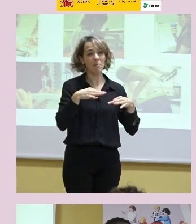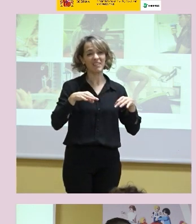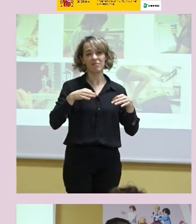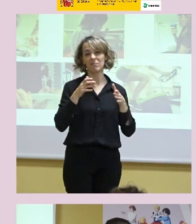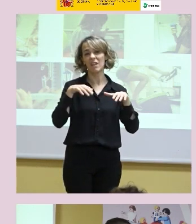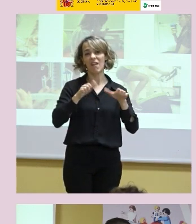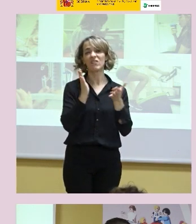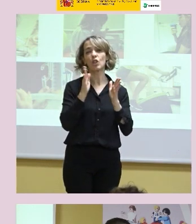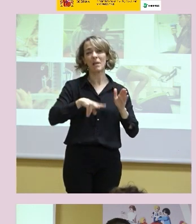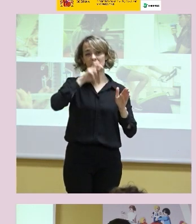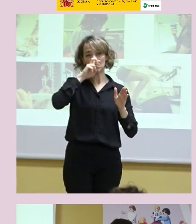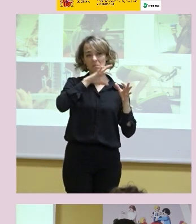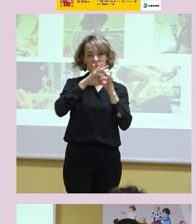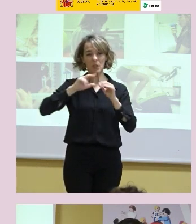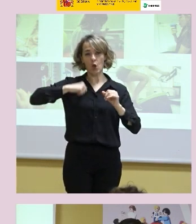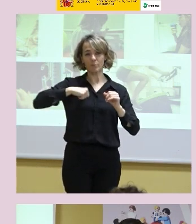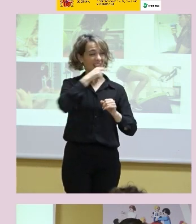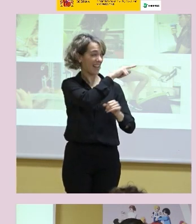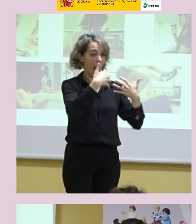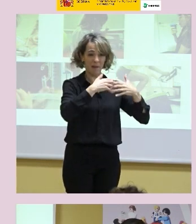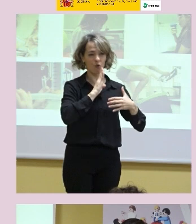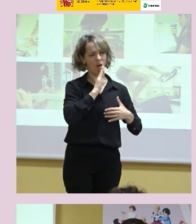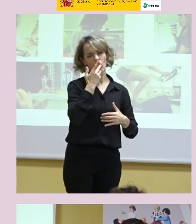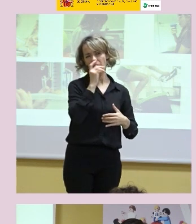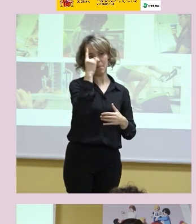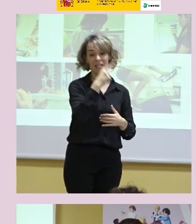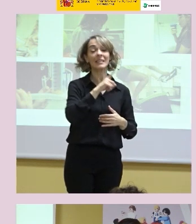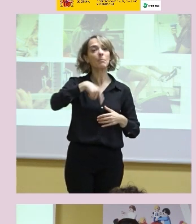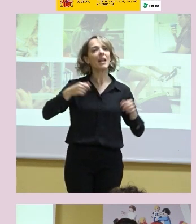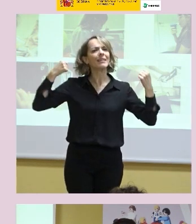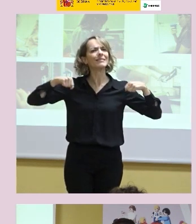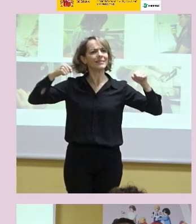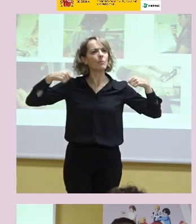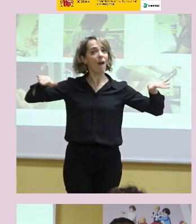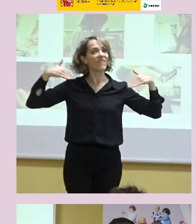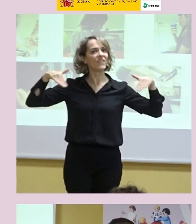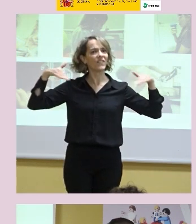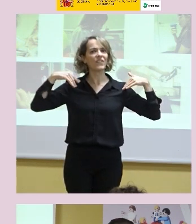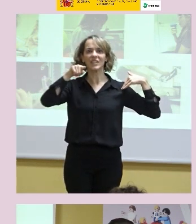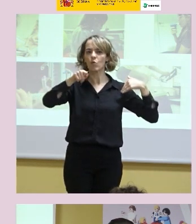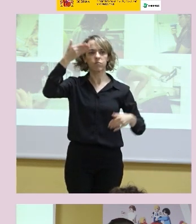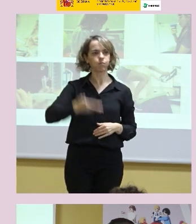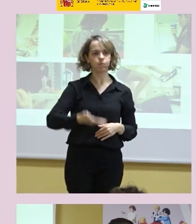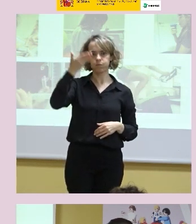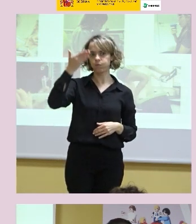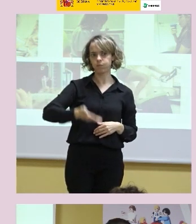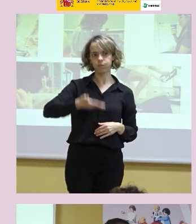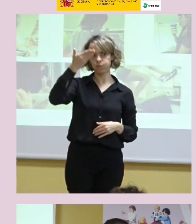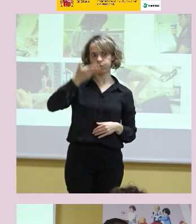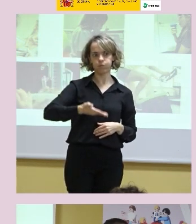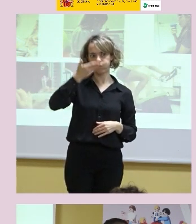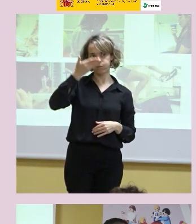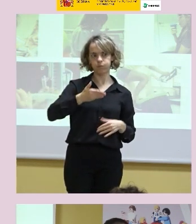respiratoria en el ámbito hospitalario. Y luego también cómo el entrenamiento físico se ha vuelto un pilar fundamental en nuestra